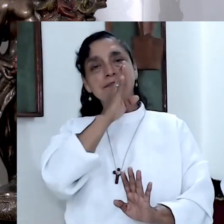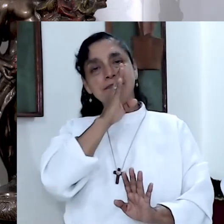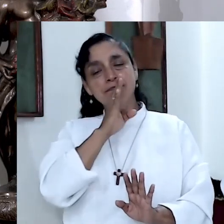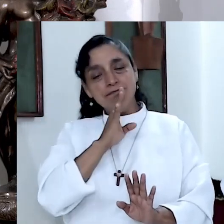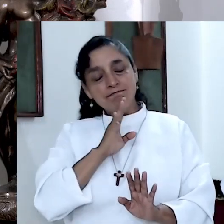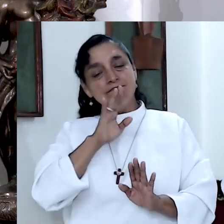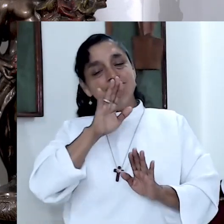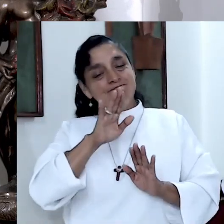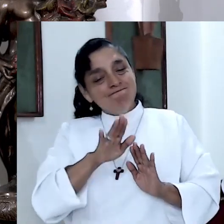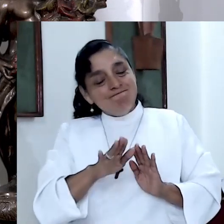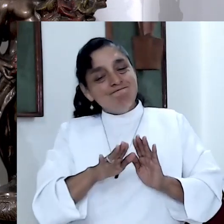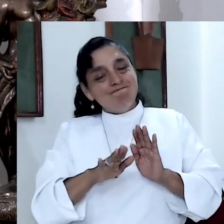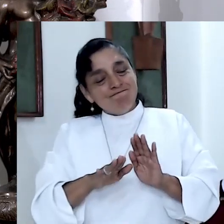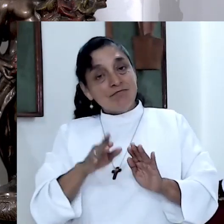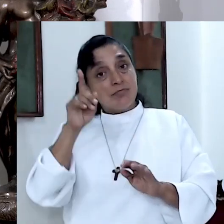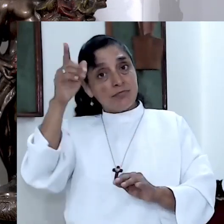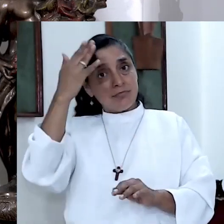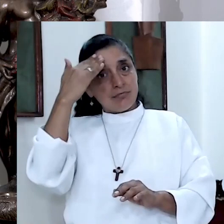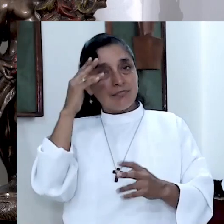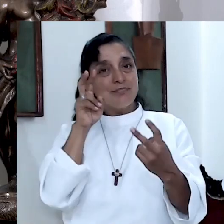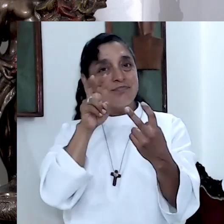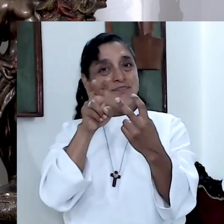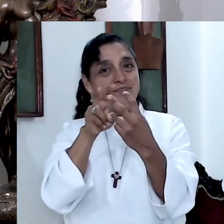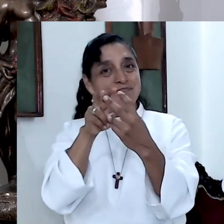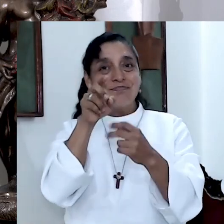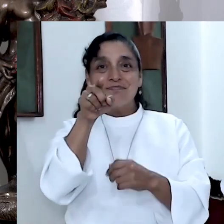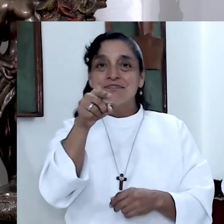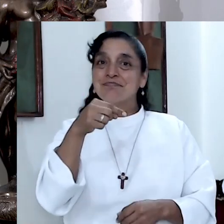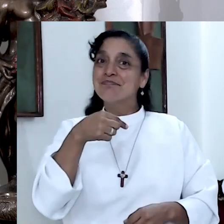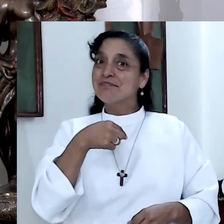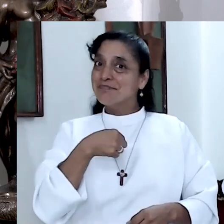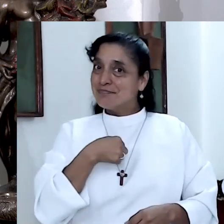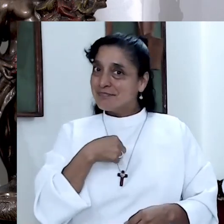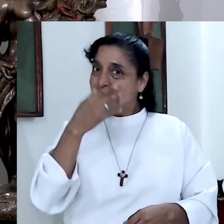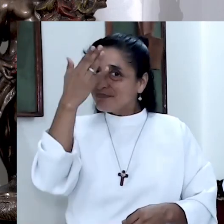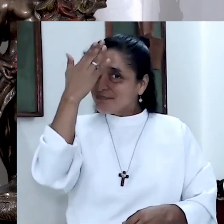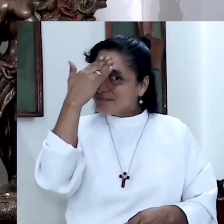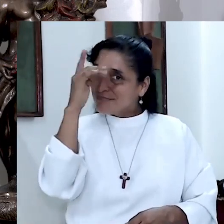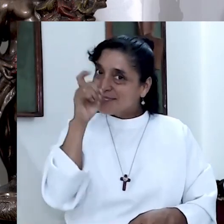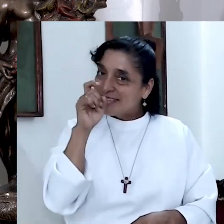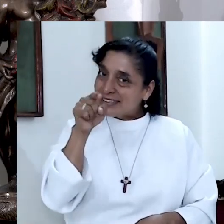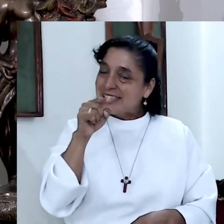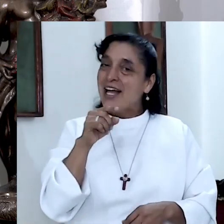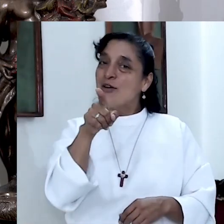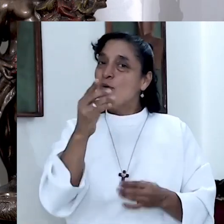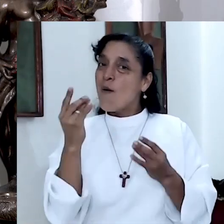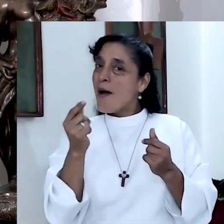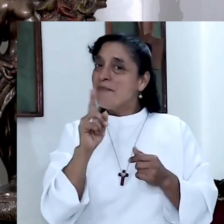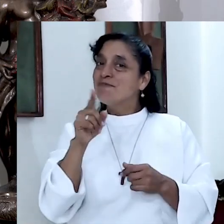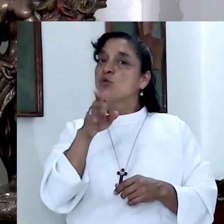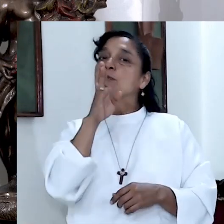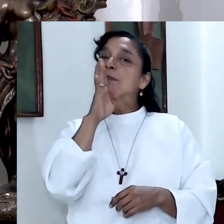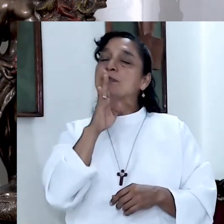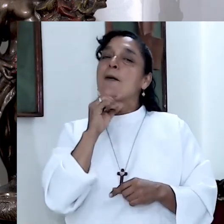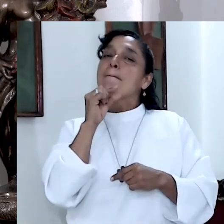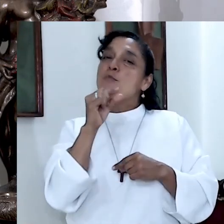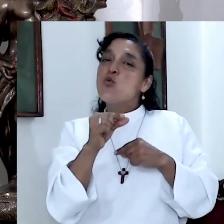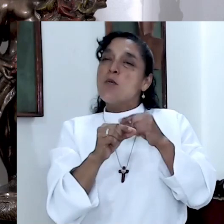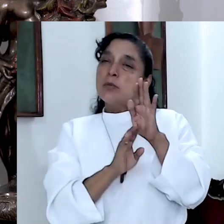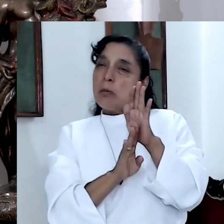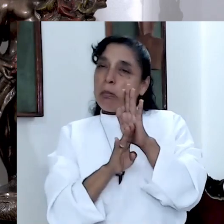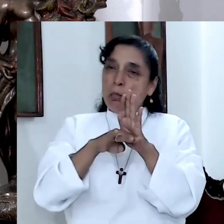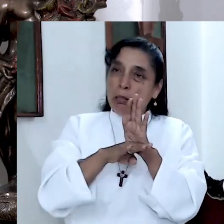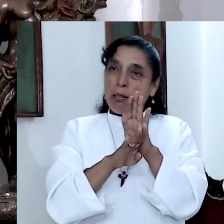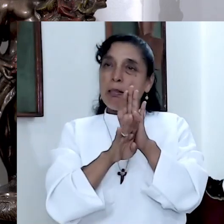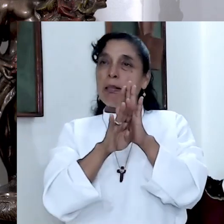es desinterés, sino que Dios nos conoce y sabe que necesitamos de tiempo, que necesitamos